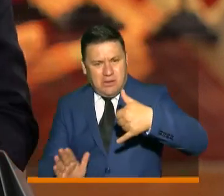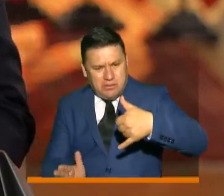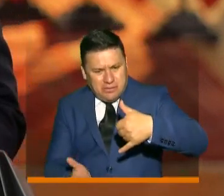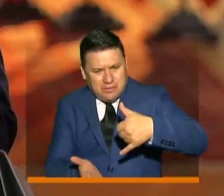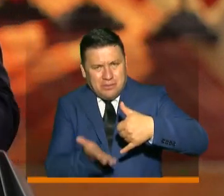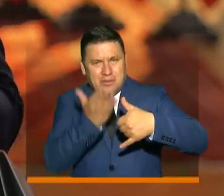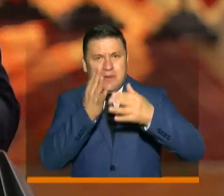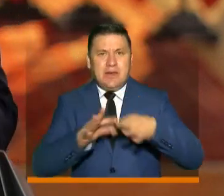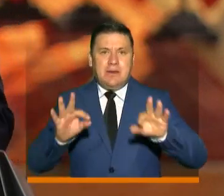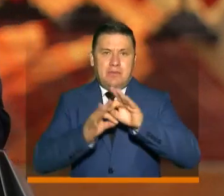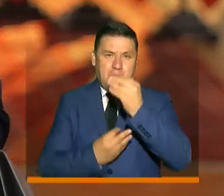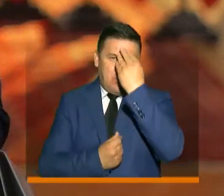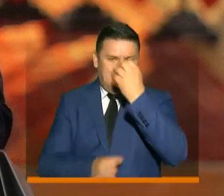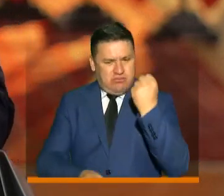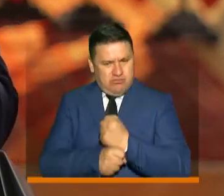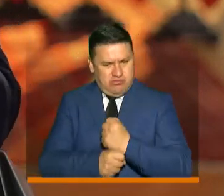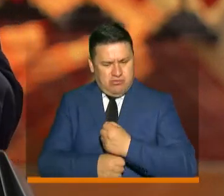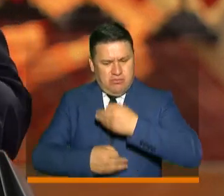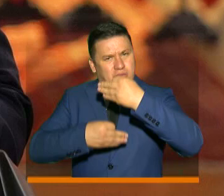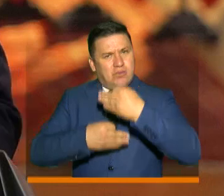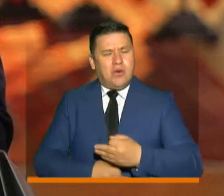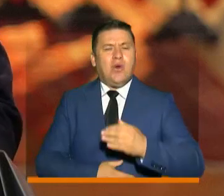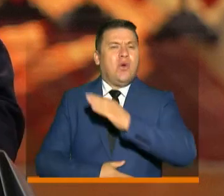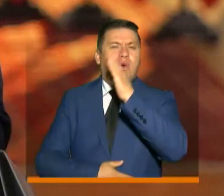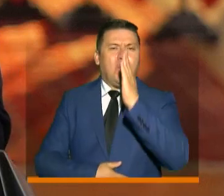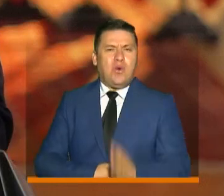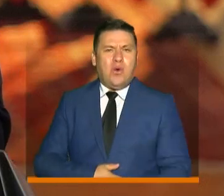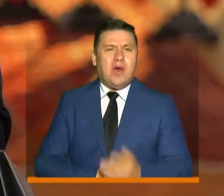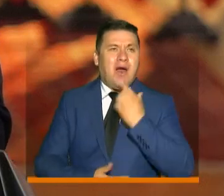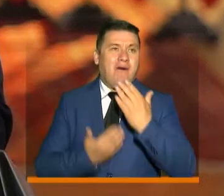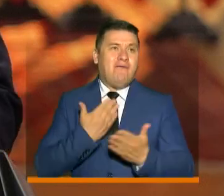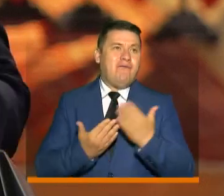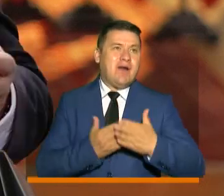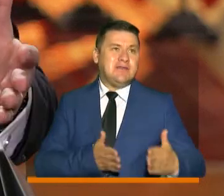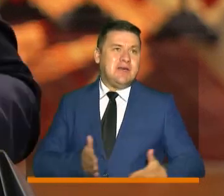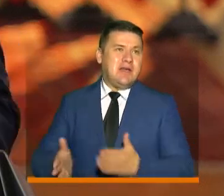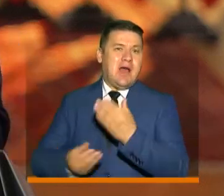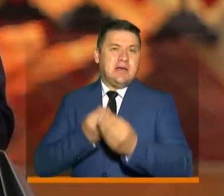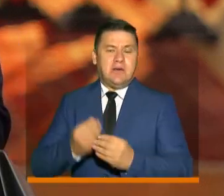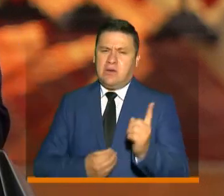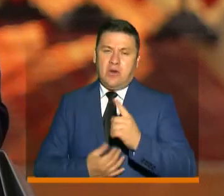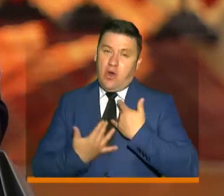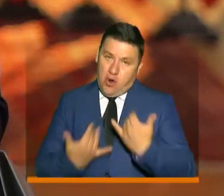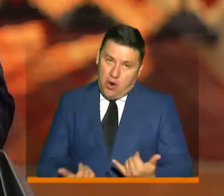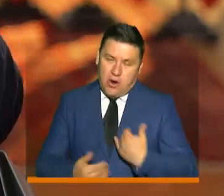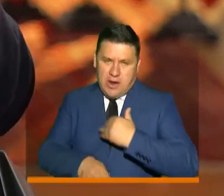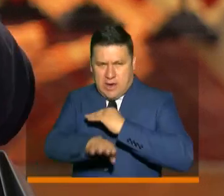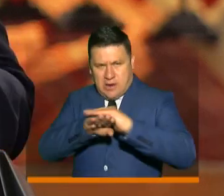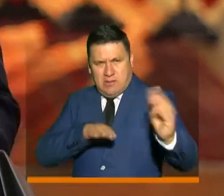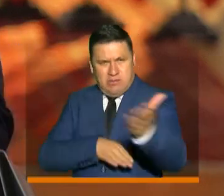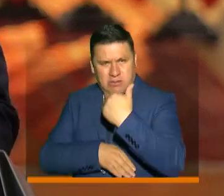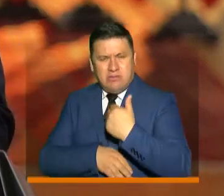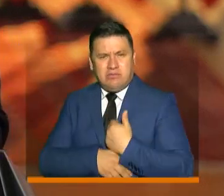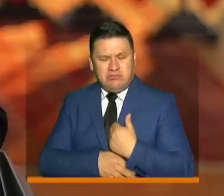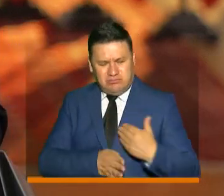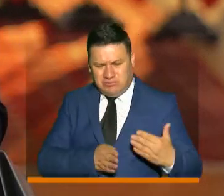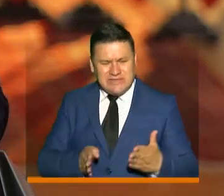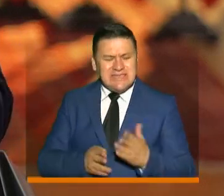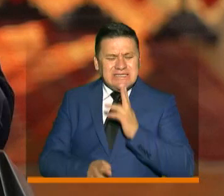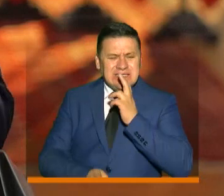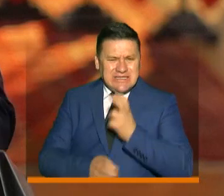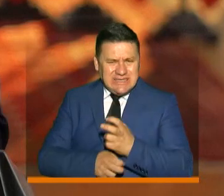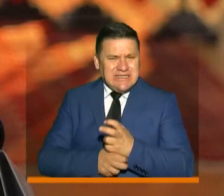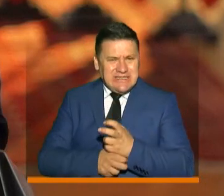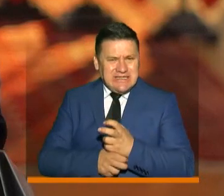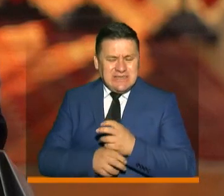mayor de los valores sea el trabajo honesto y nunca el camino fácil hoy los invito a caminar el sendero difícil